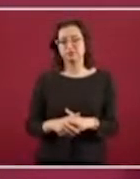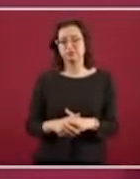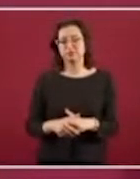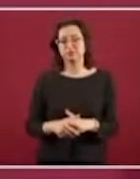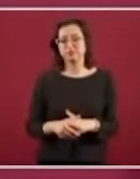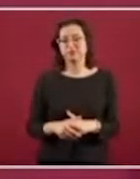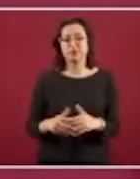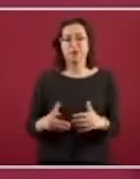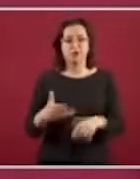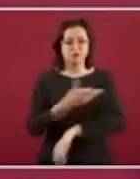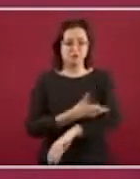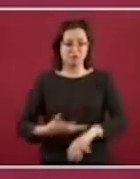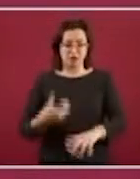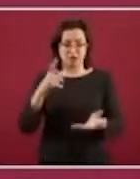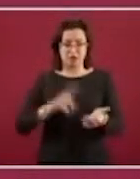familiar,